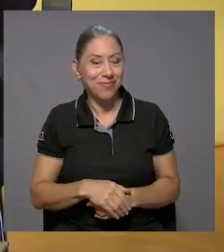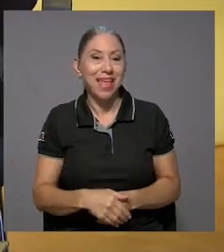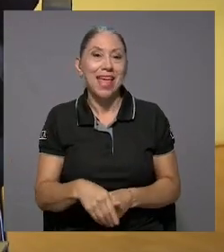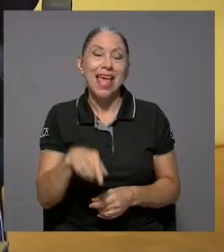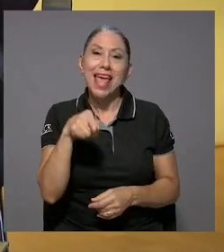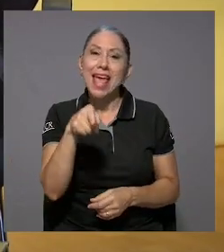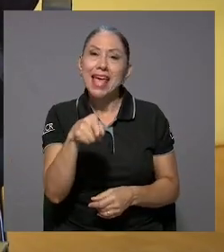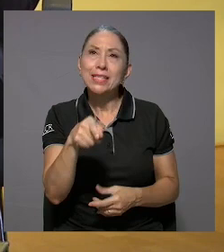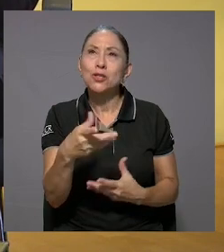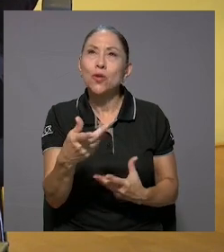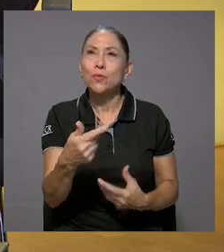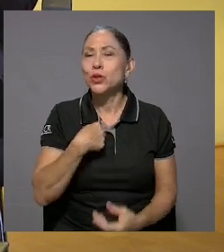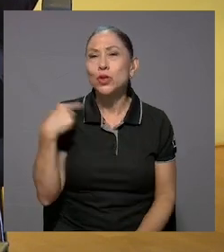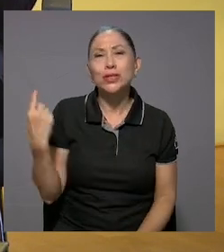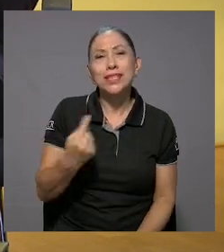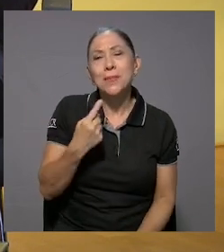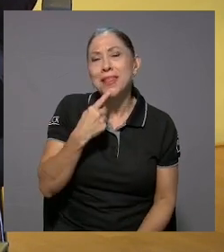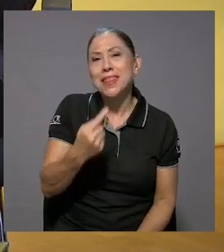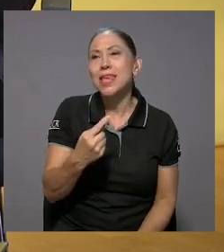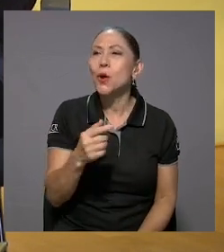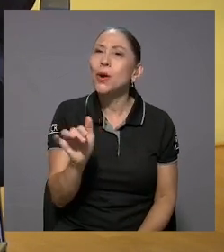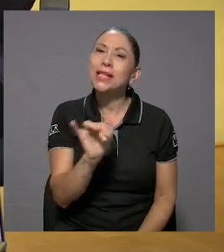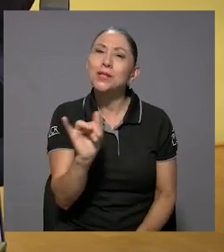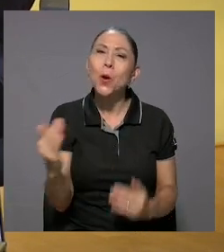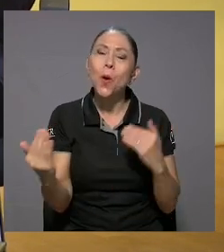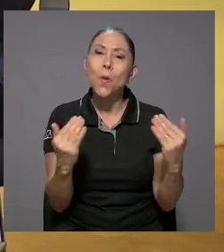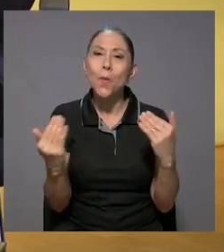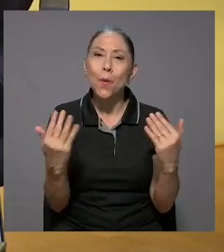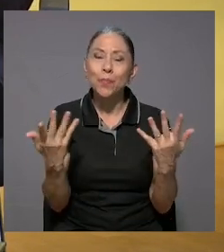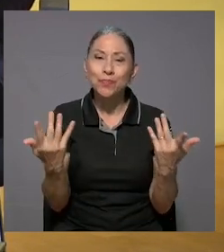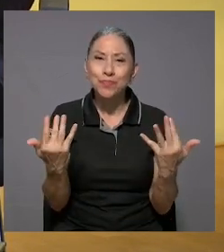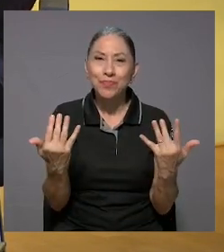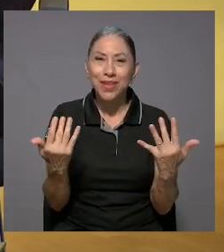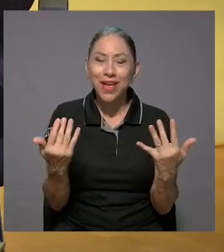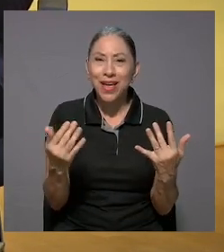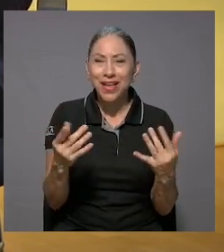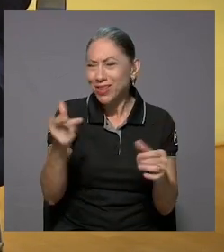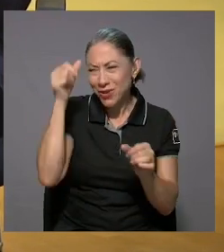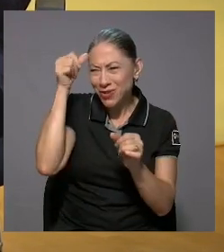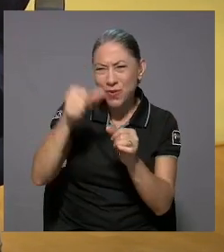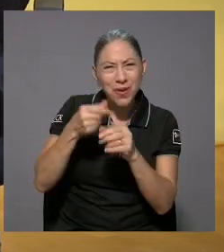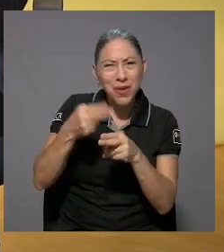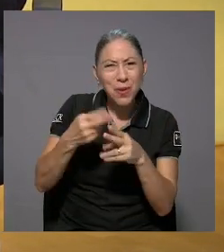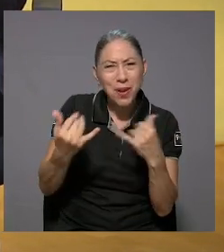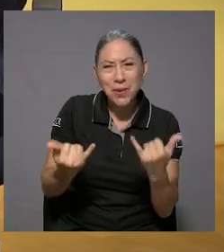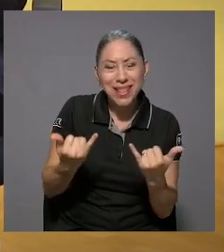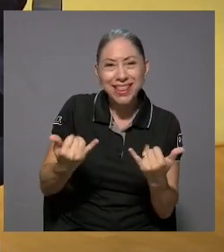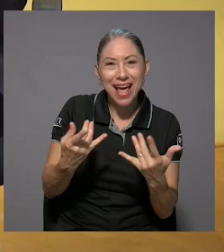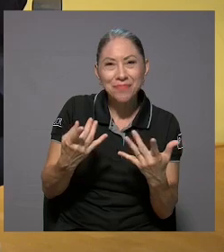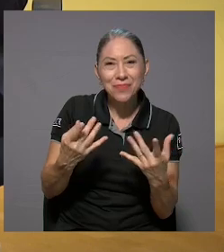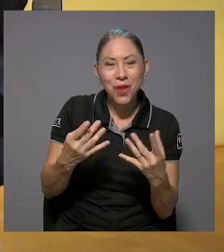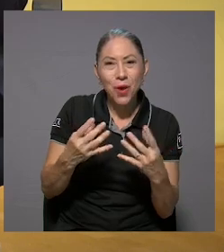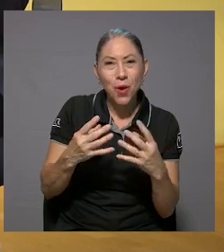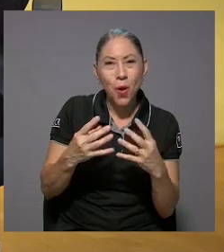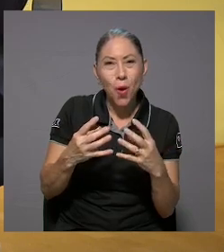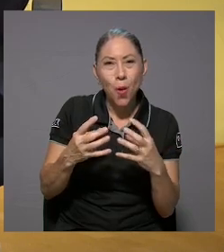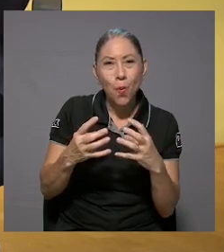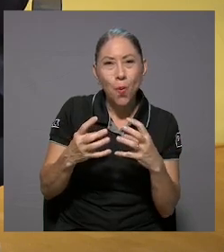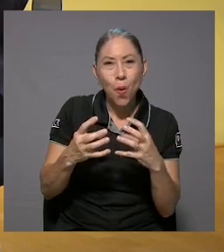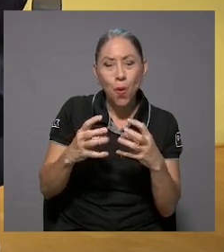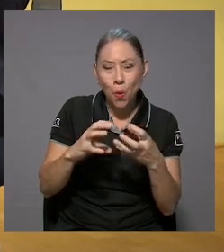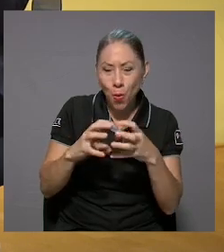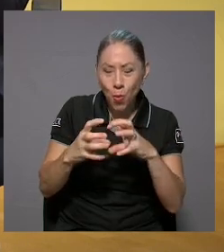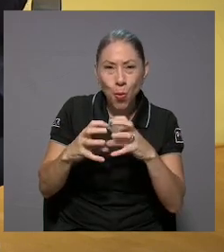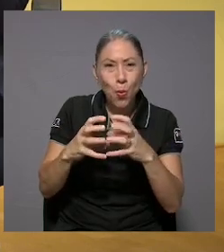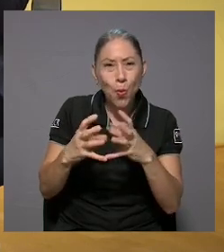idea. Yo siempre digo que es como estos cubos, que no recuerdo el nombre ahorita, porque es